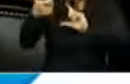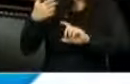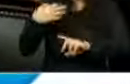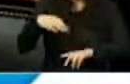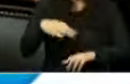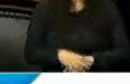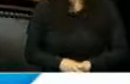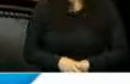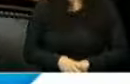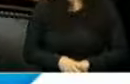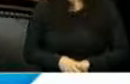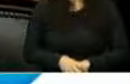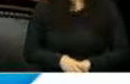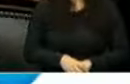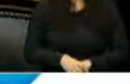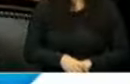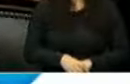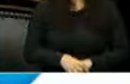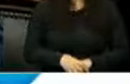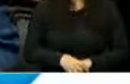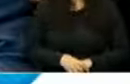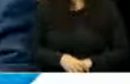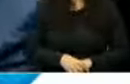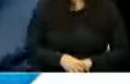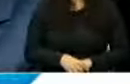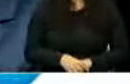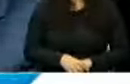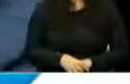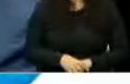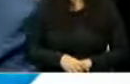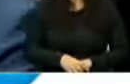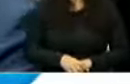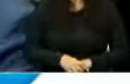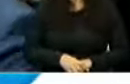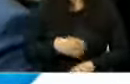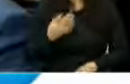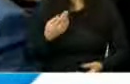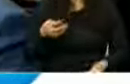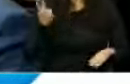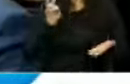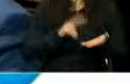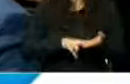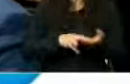Fíjate cómo acá están a la expectativa, ¿no?, de lo que pueda suceder adentro del